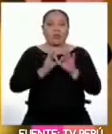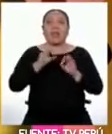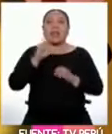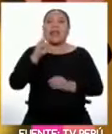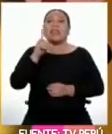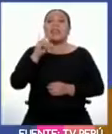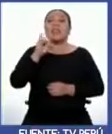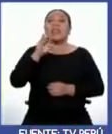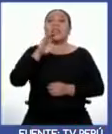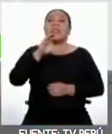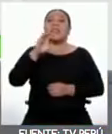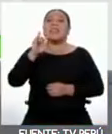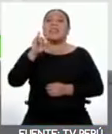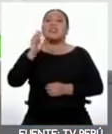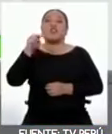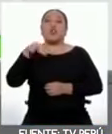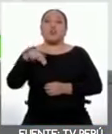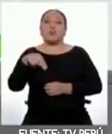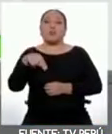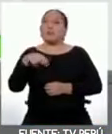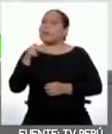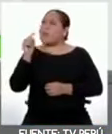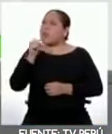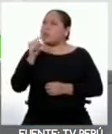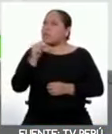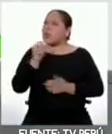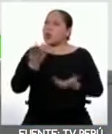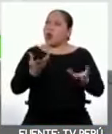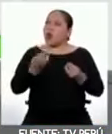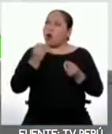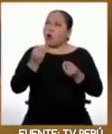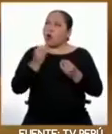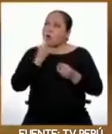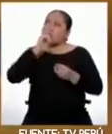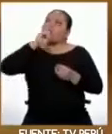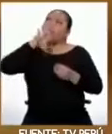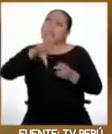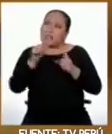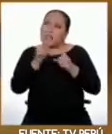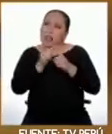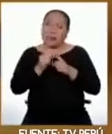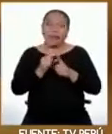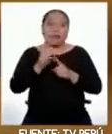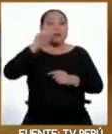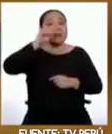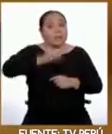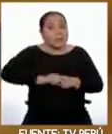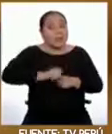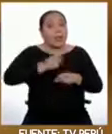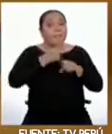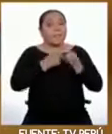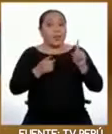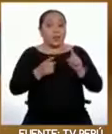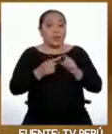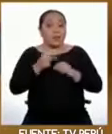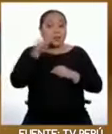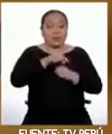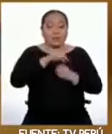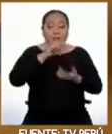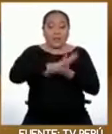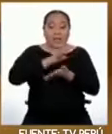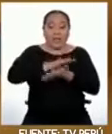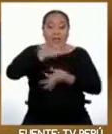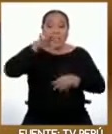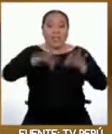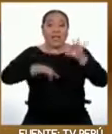de los personajes. ¿La dicción no es cómo se pronuncian las palabras? También, pero si estamos hablando de guión